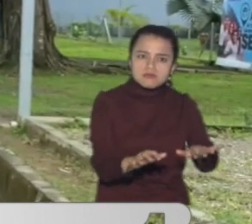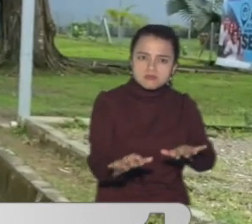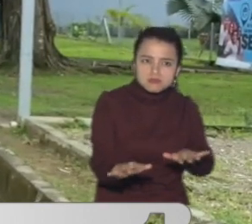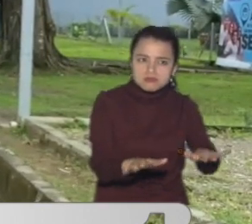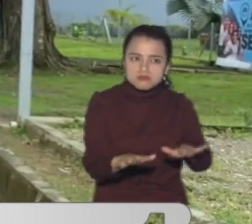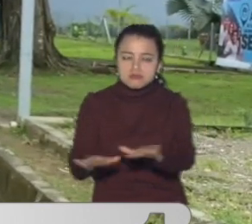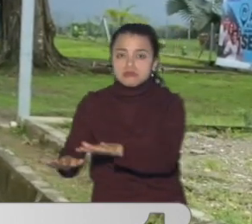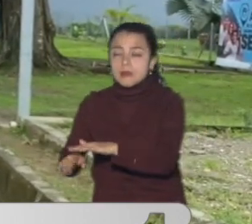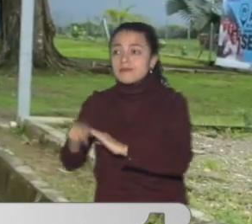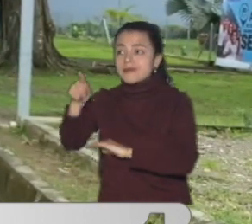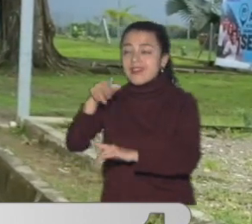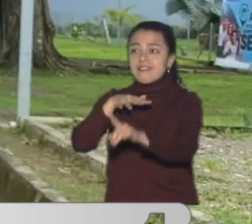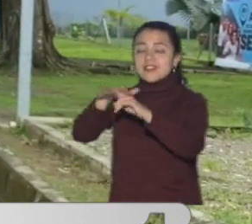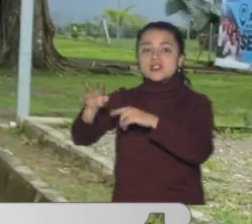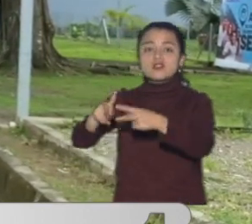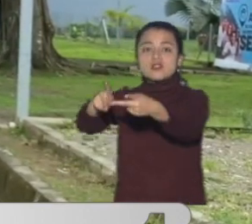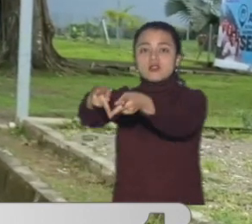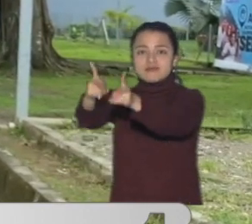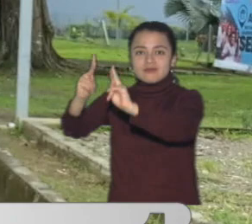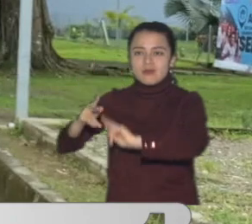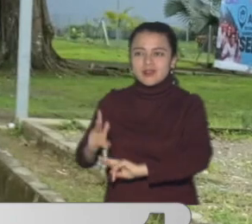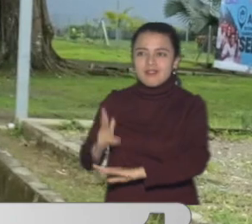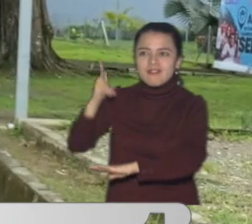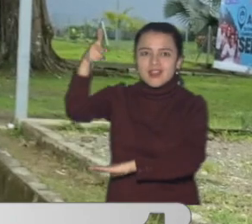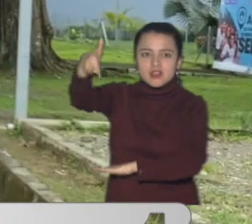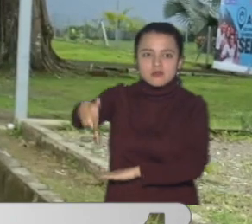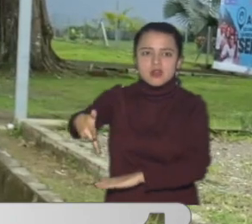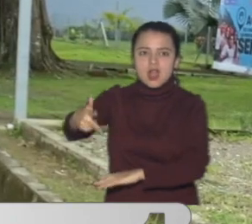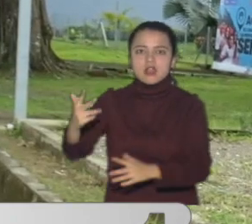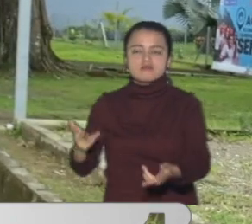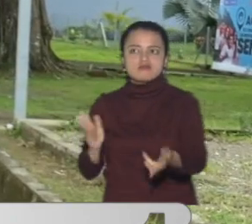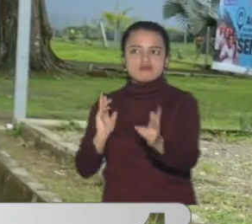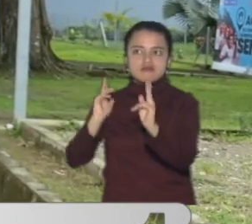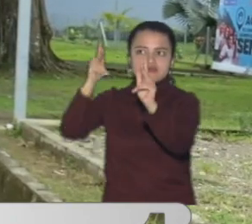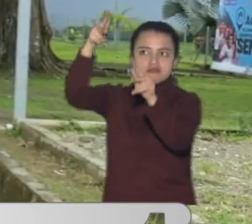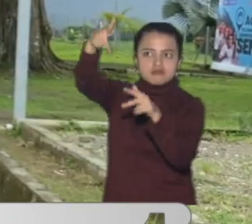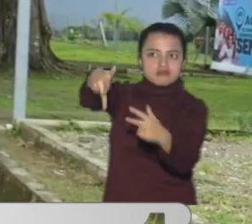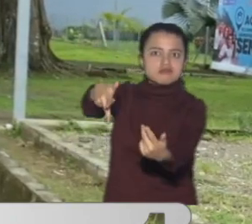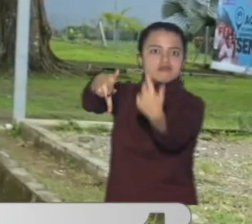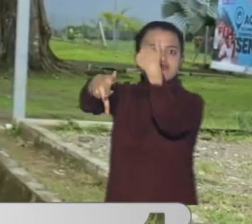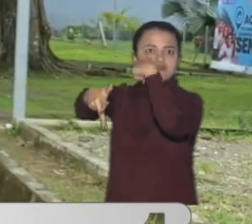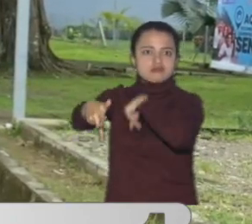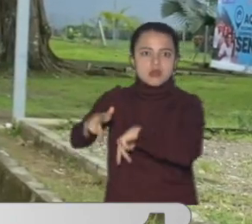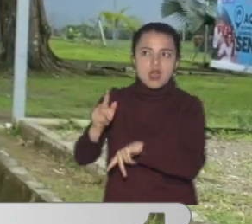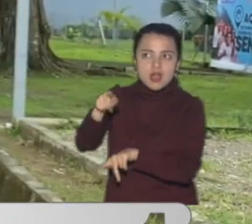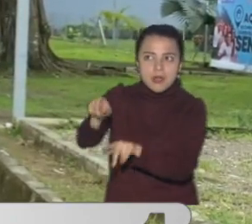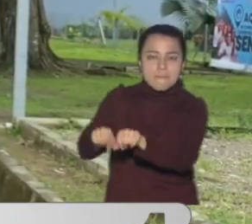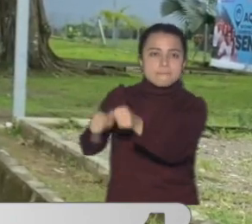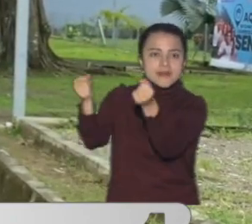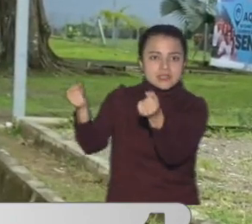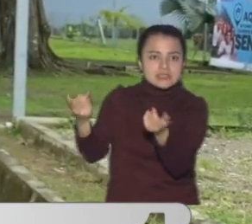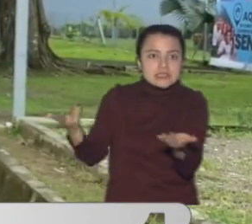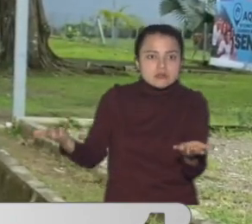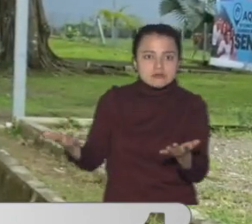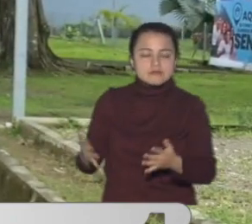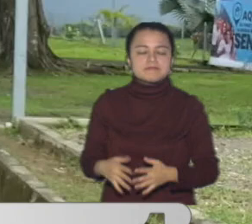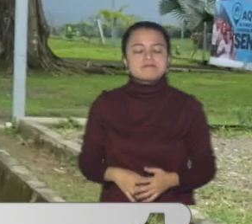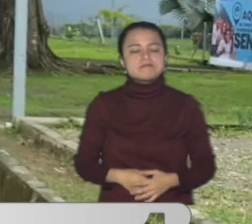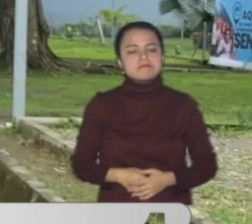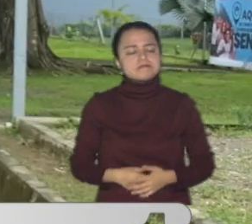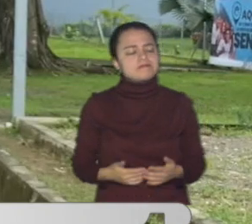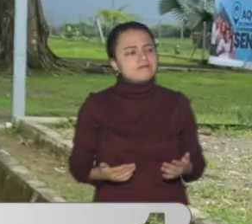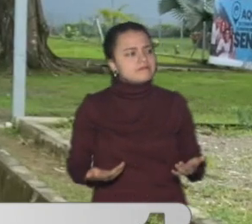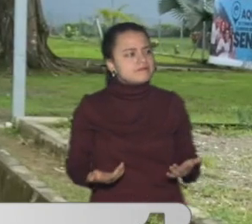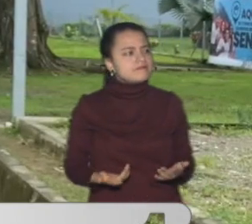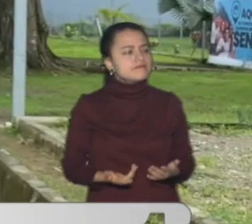puente vehicular, el cual colapsa, paso vehicular que colapsa a raíz de esto.